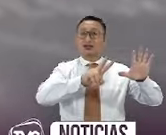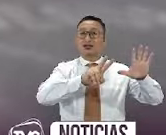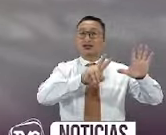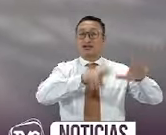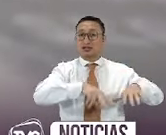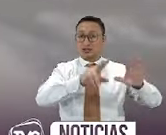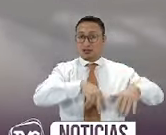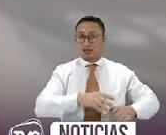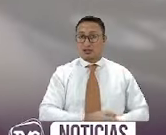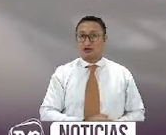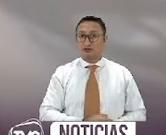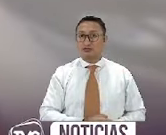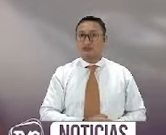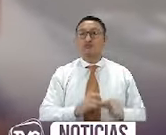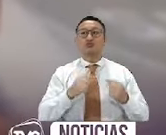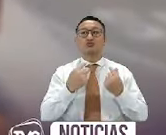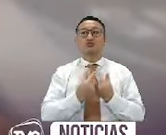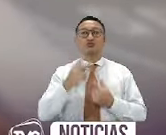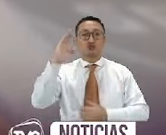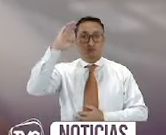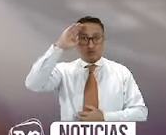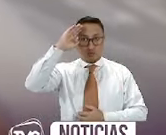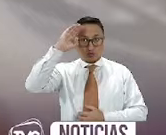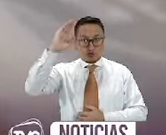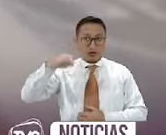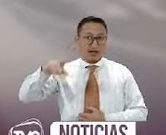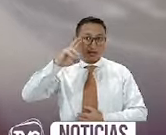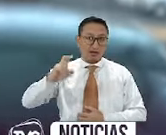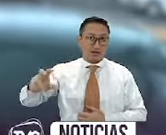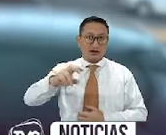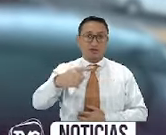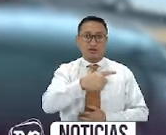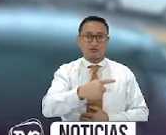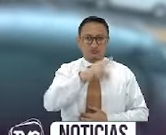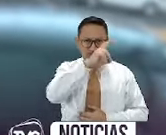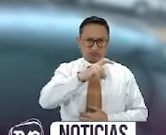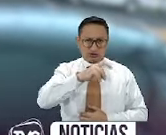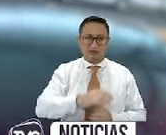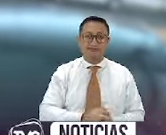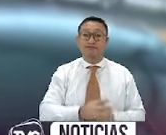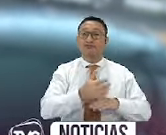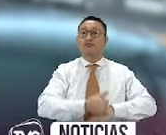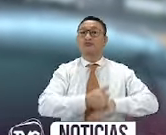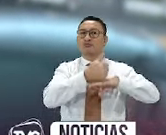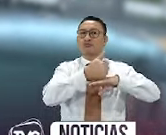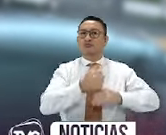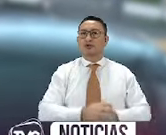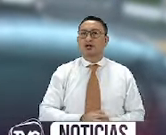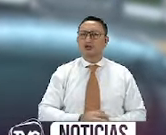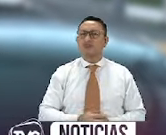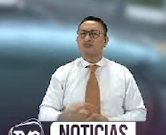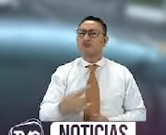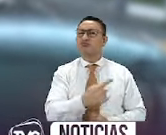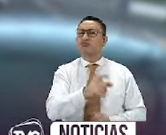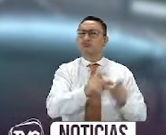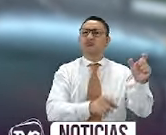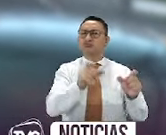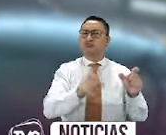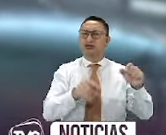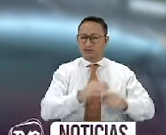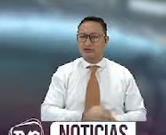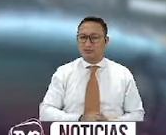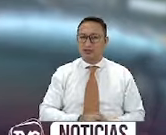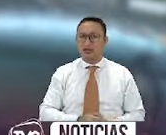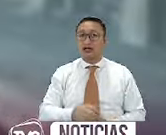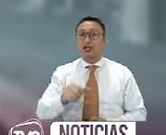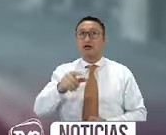unidad de turismo de la Policía Nacional tras los pasos de esta banda. Según las autoridades, el modus operandi de los sospechosos los vincularía en al